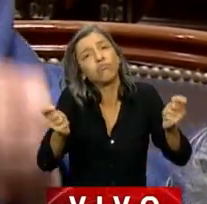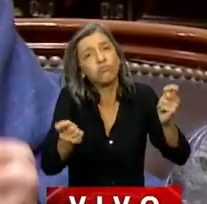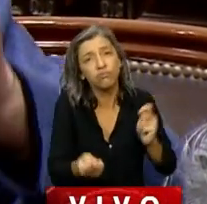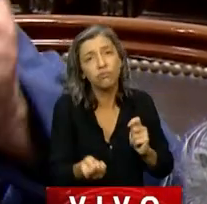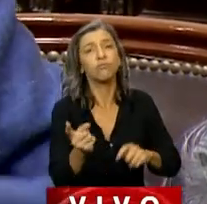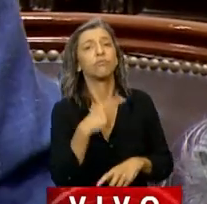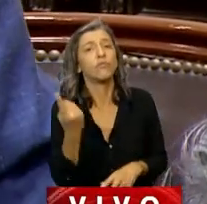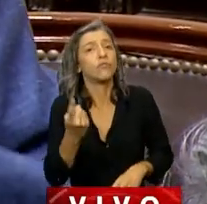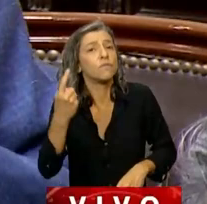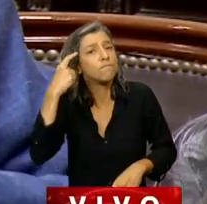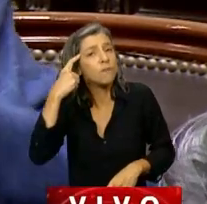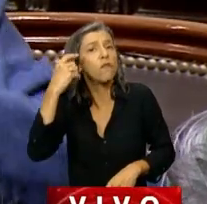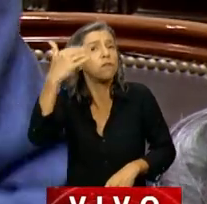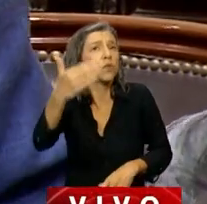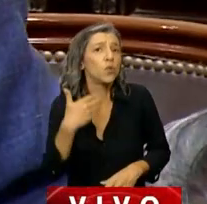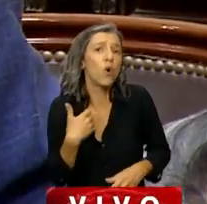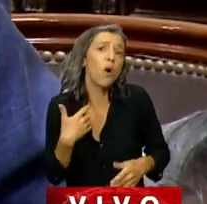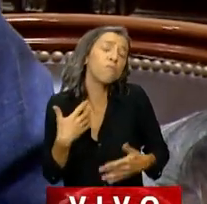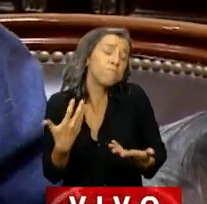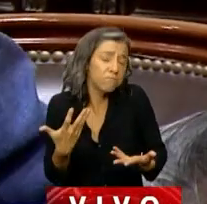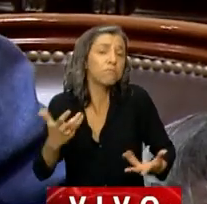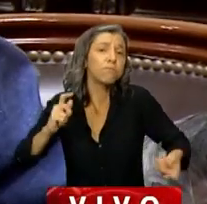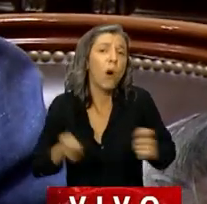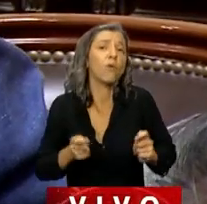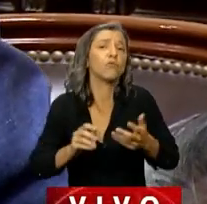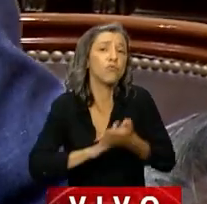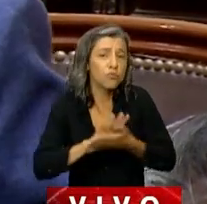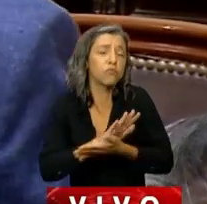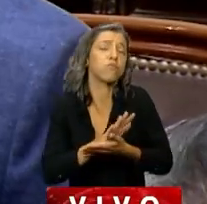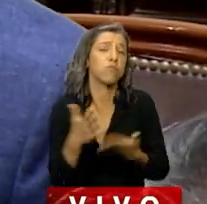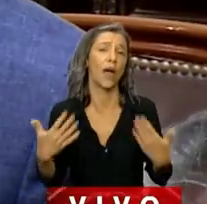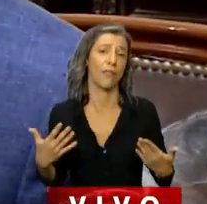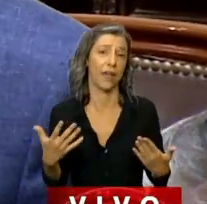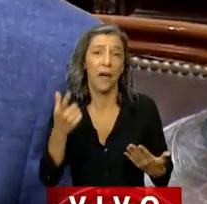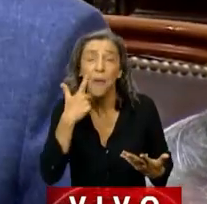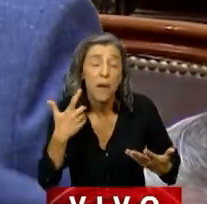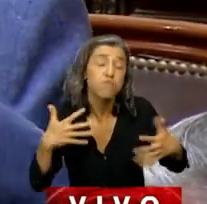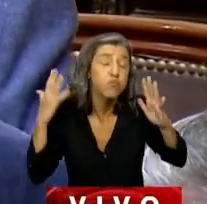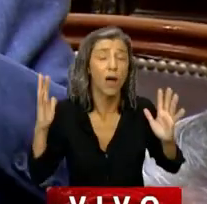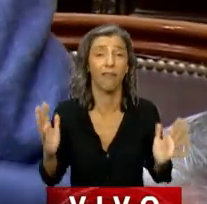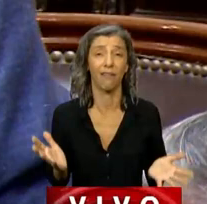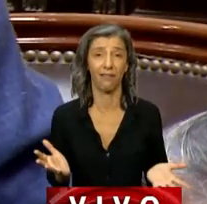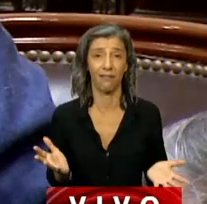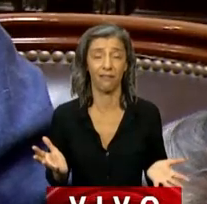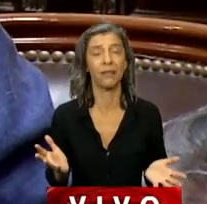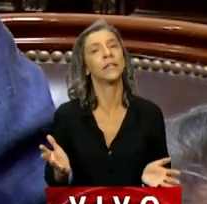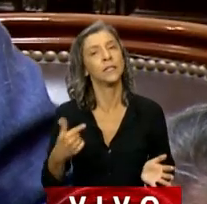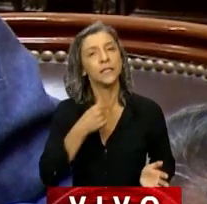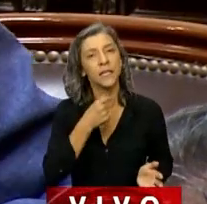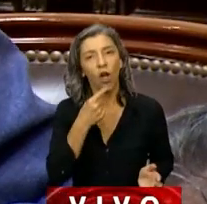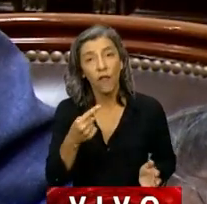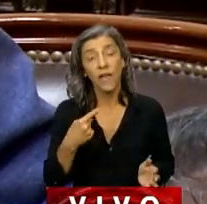expectativa y la esperanza de ver si finalmente las cosas pueden ser resueltas. Y quiero rescatar en todos estos años